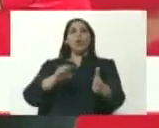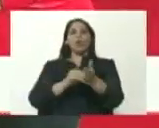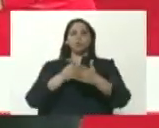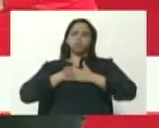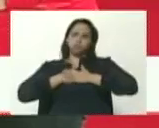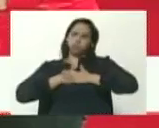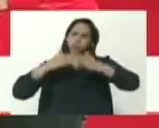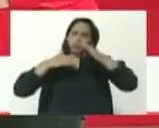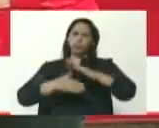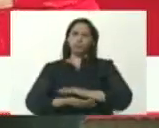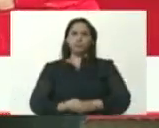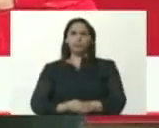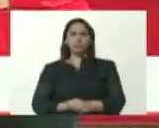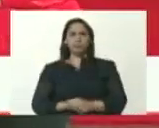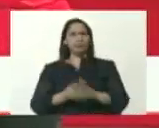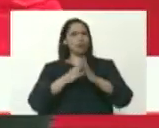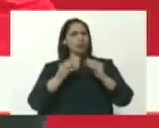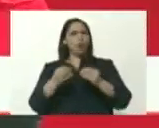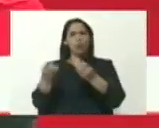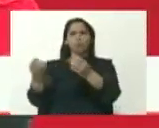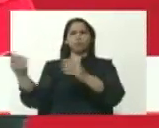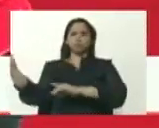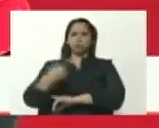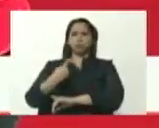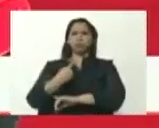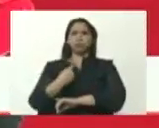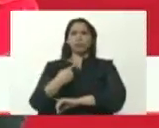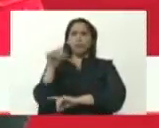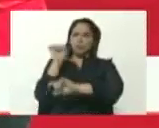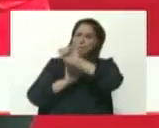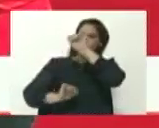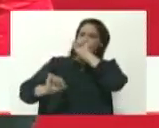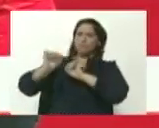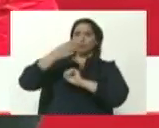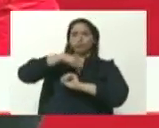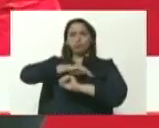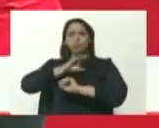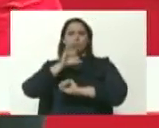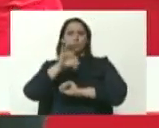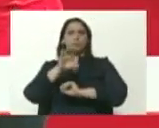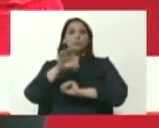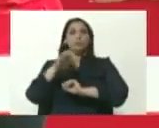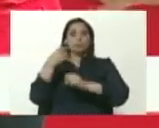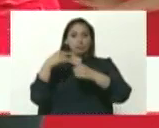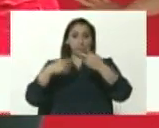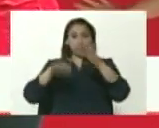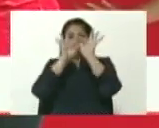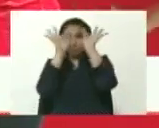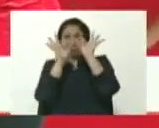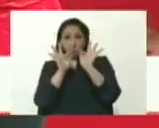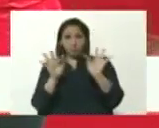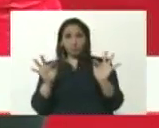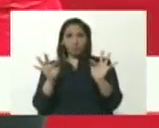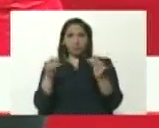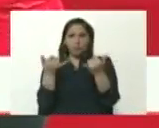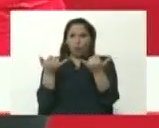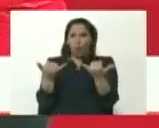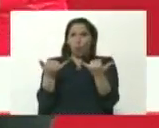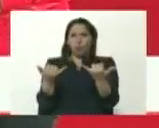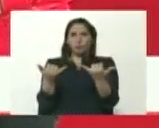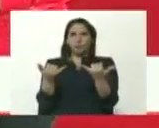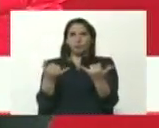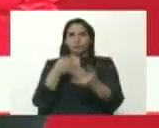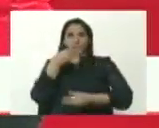dispuesta a todo lo que usted me ordene, a defender nuestra patria. Y una de las maneras es en estos momentos,